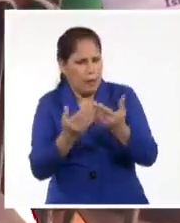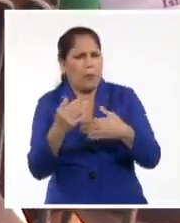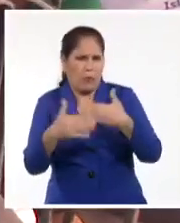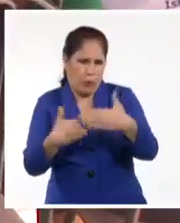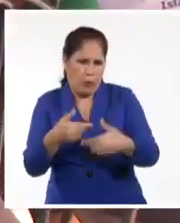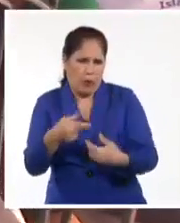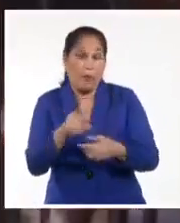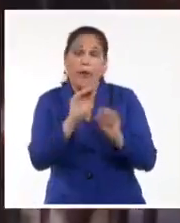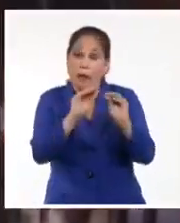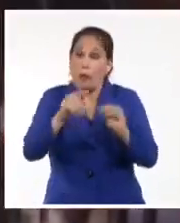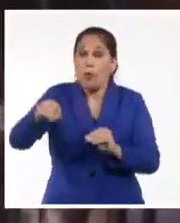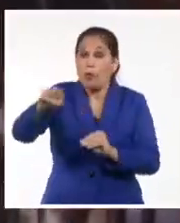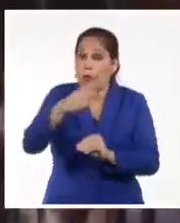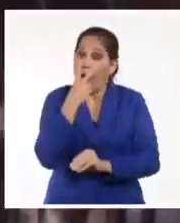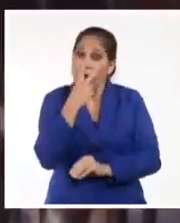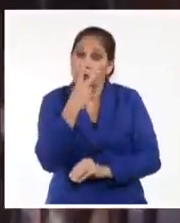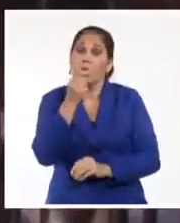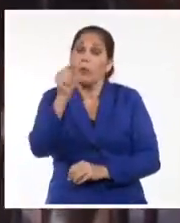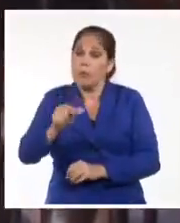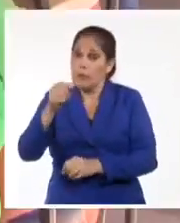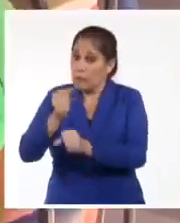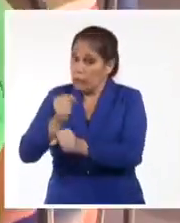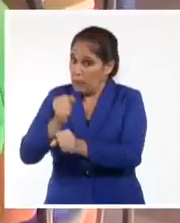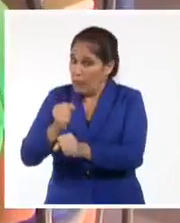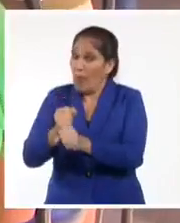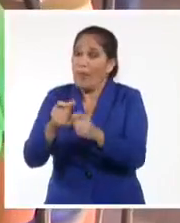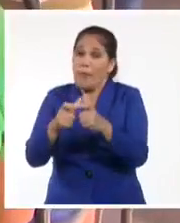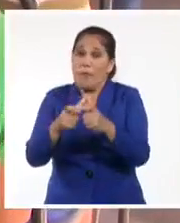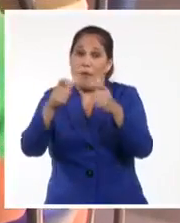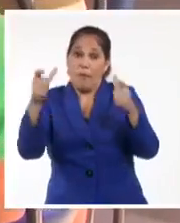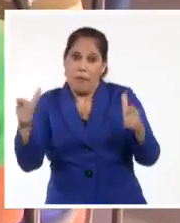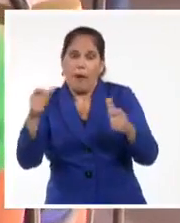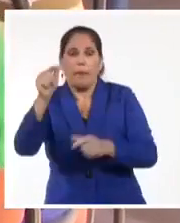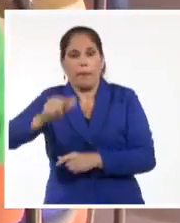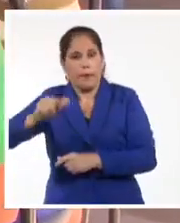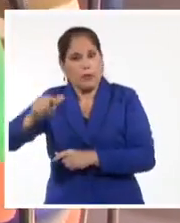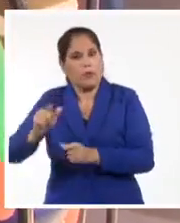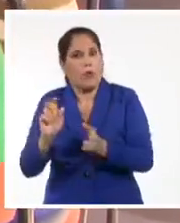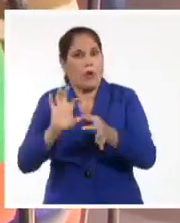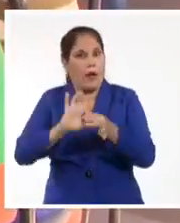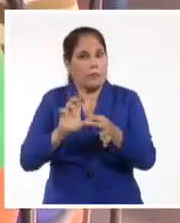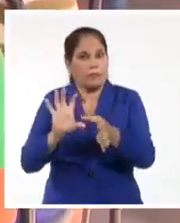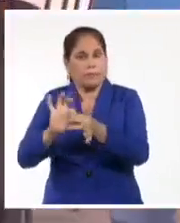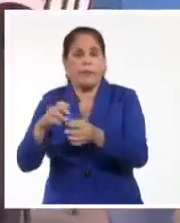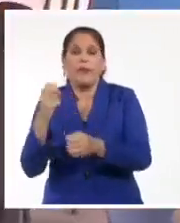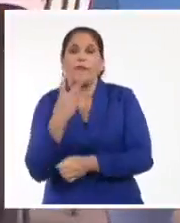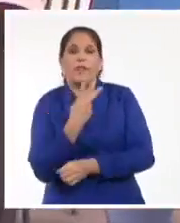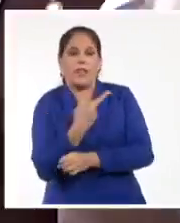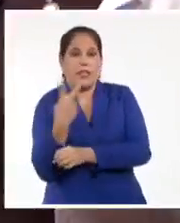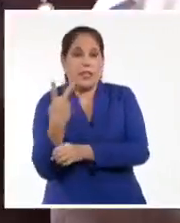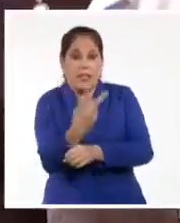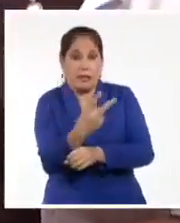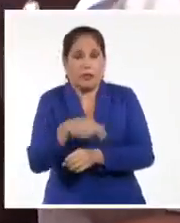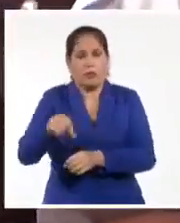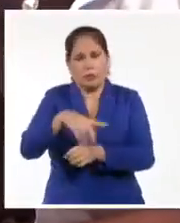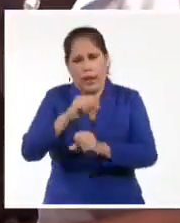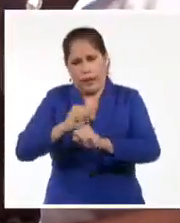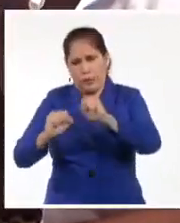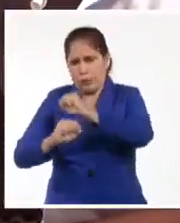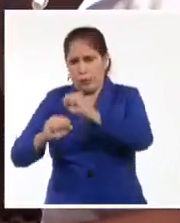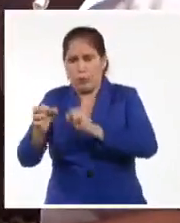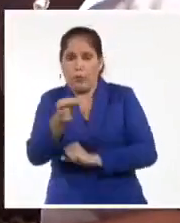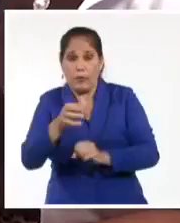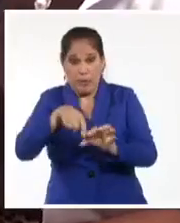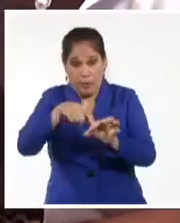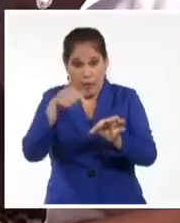y llamó a una mejor atención al hombre y ampliar la cartera de clientes. Esta visita del secretariado y su estructura auxiliar al